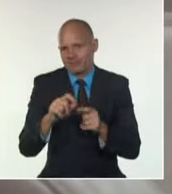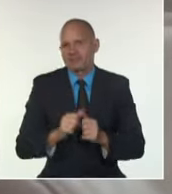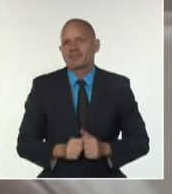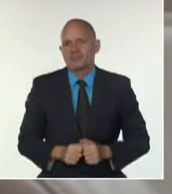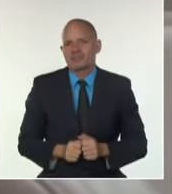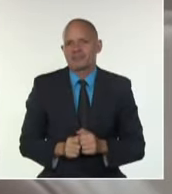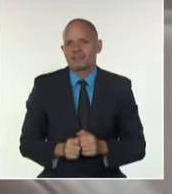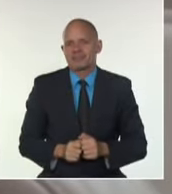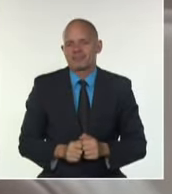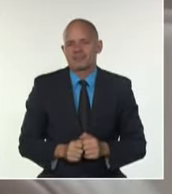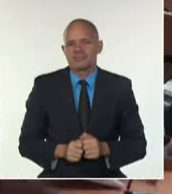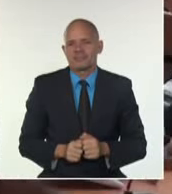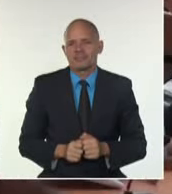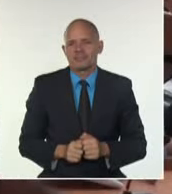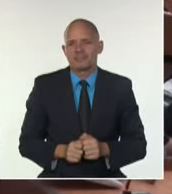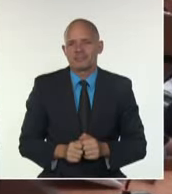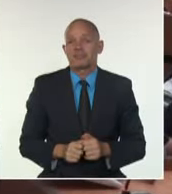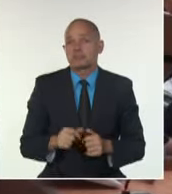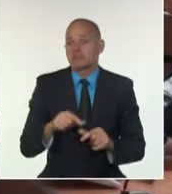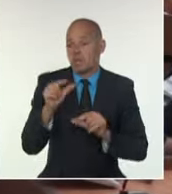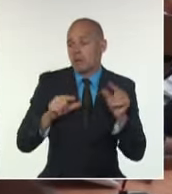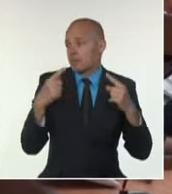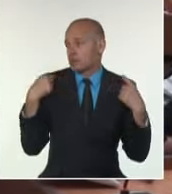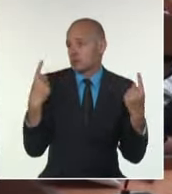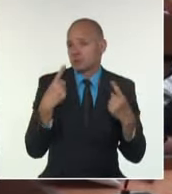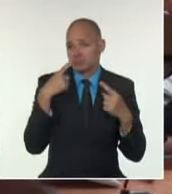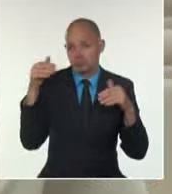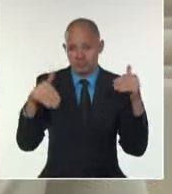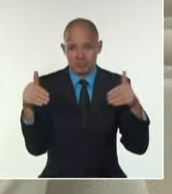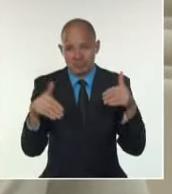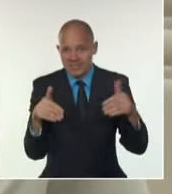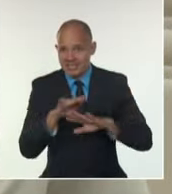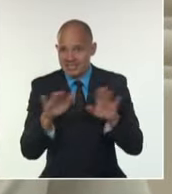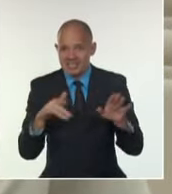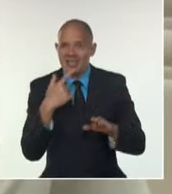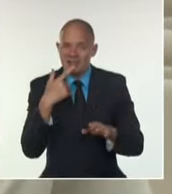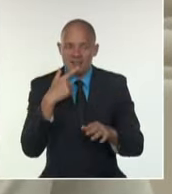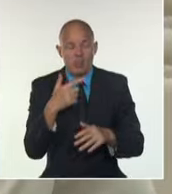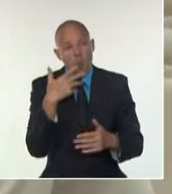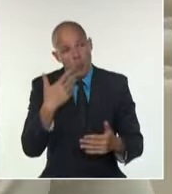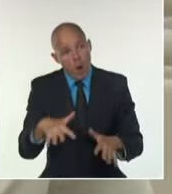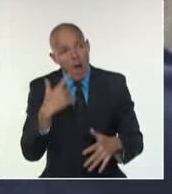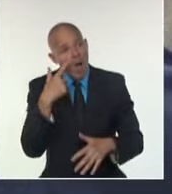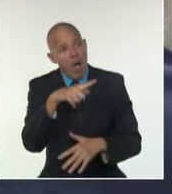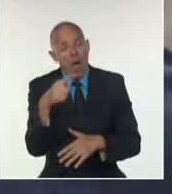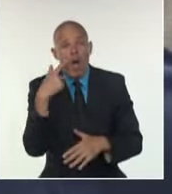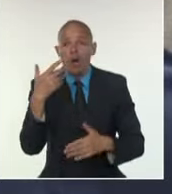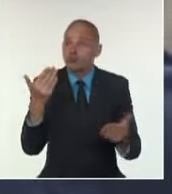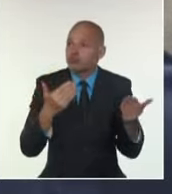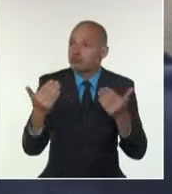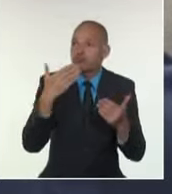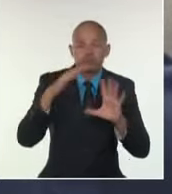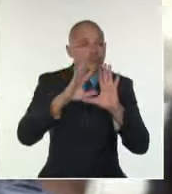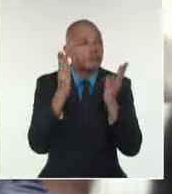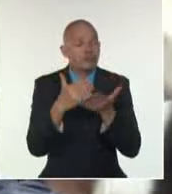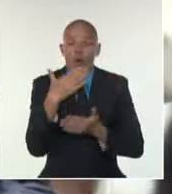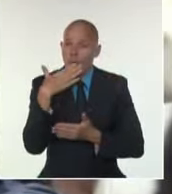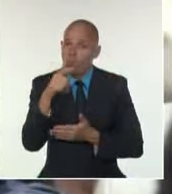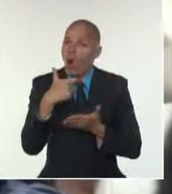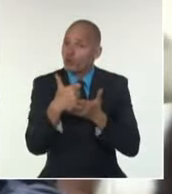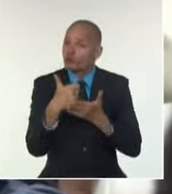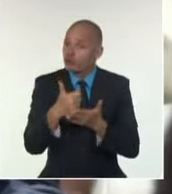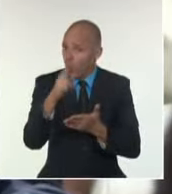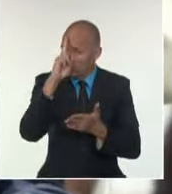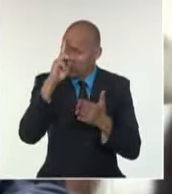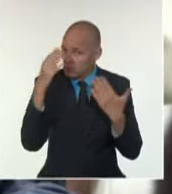propias experiencias, los participantes en el encuentro elogiaron los desarrollos presentados y su aporte al Sistema Nacional de Salud. En medio